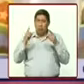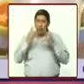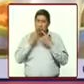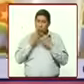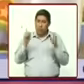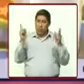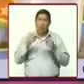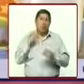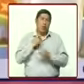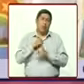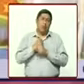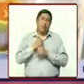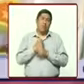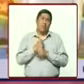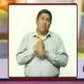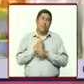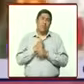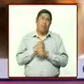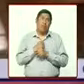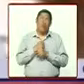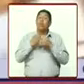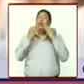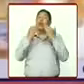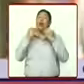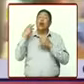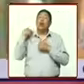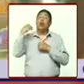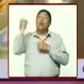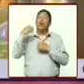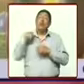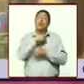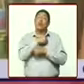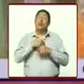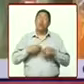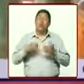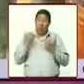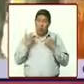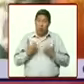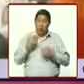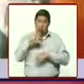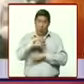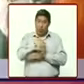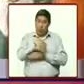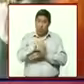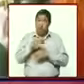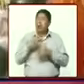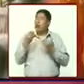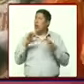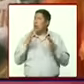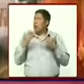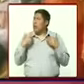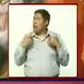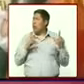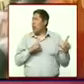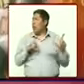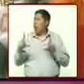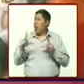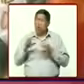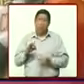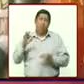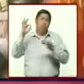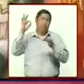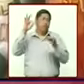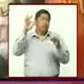para que trabaje con los fiscales. Muchísimas gracias, coronel. La información que nosotros queríamos ampliar a esta hora de la noche, que ya se tiene listo el